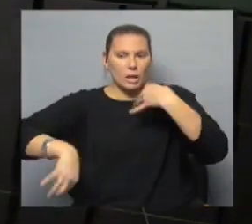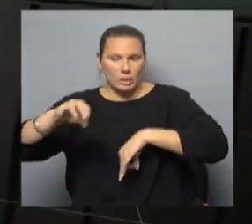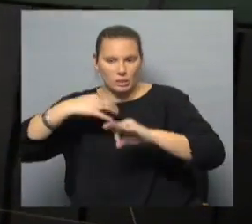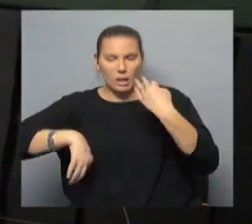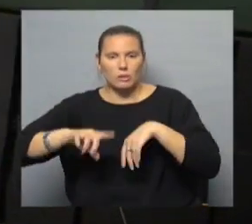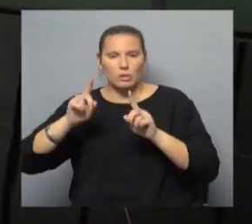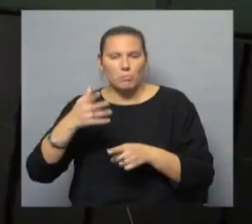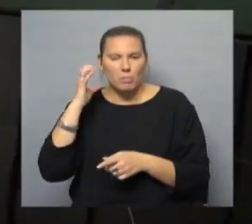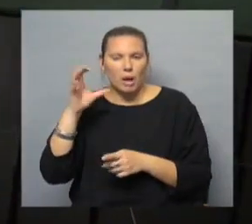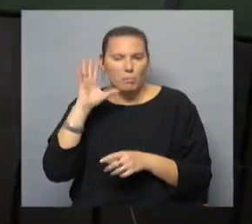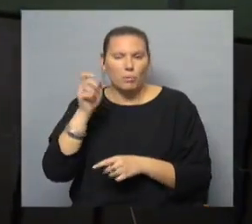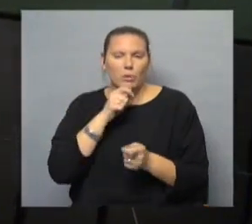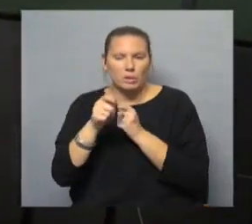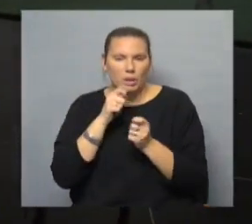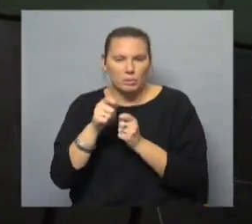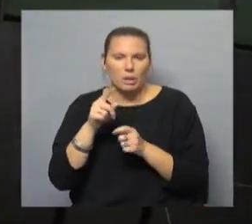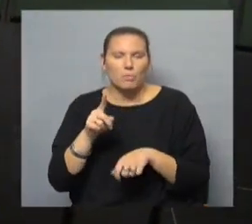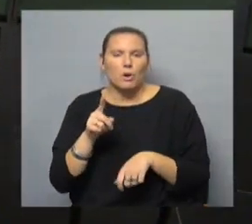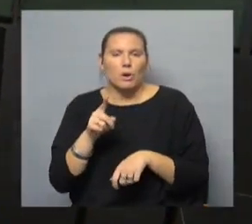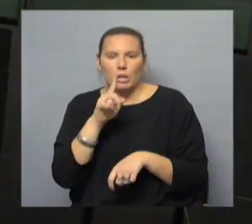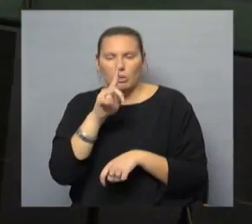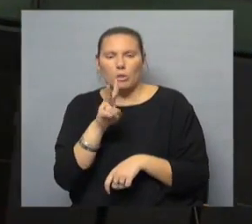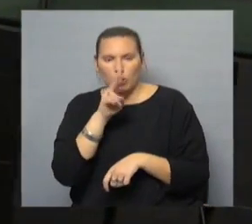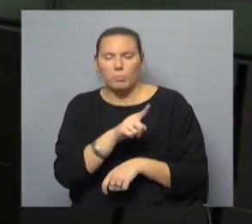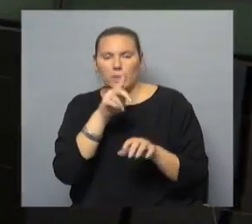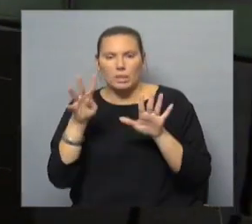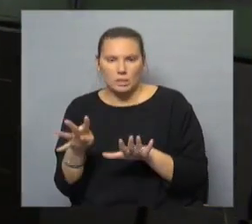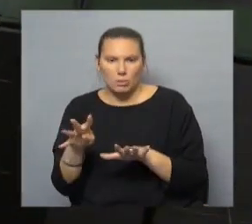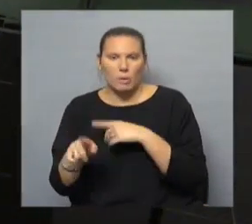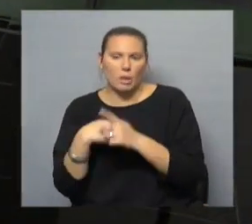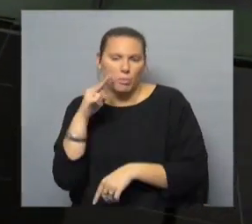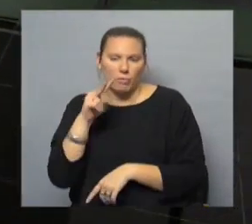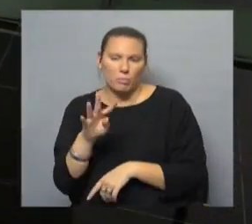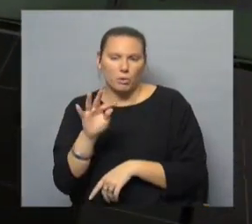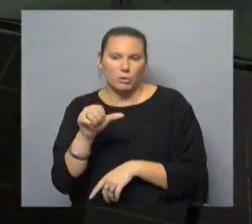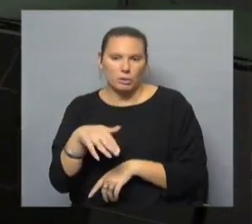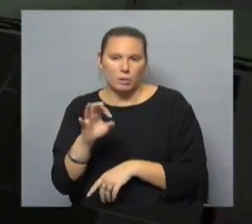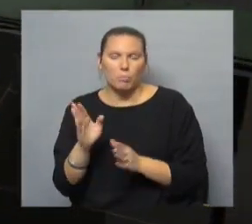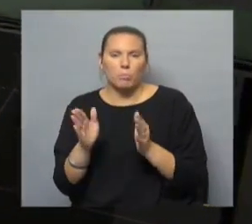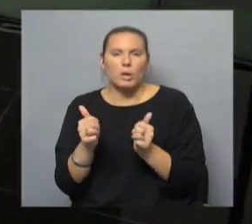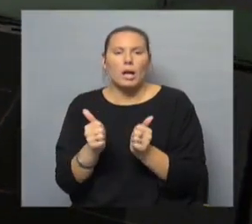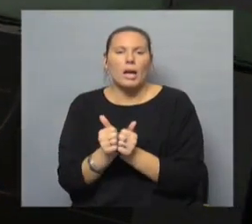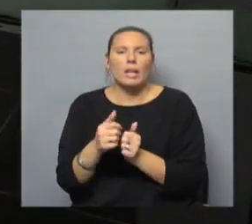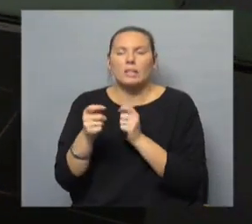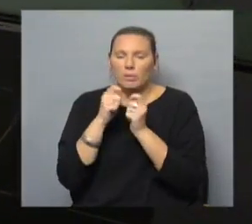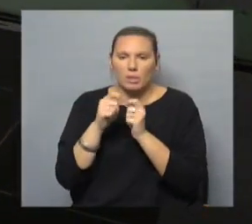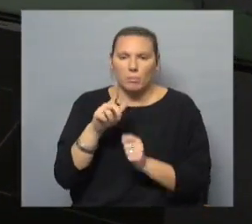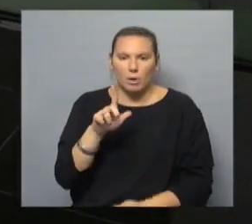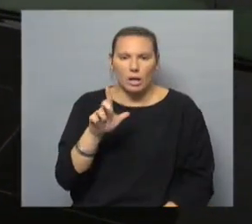que te entrevistamos en Después Vemos con el 2019, Tempo. Por Galaxy. Sí, sí. En realidad, a Leo Pintos. A Leo Pintos, cierto.